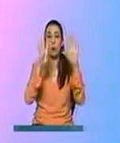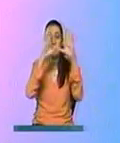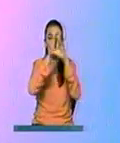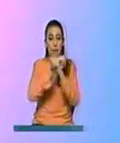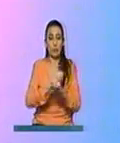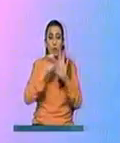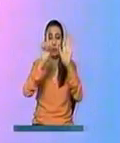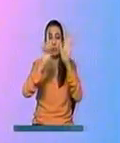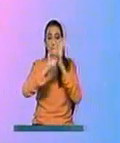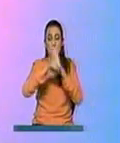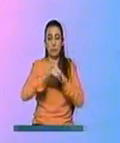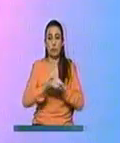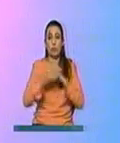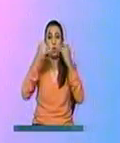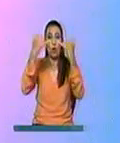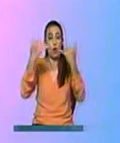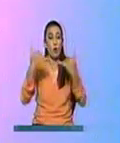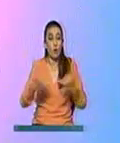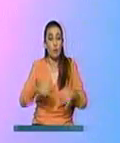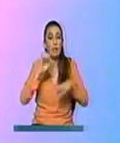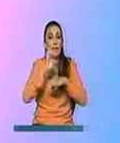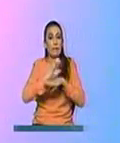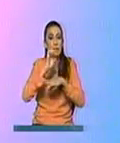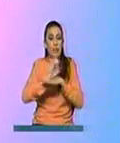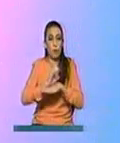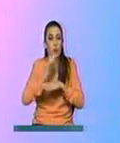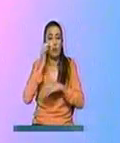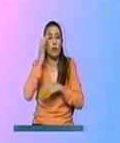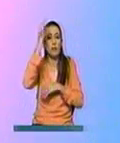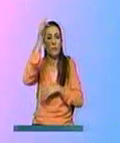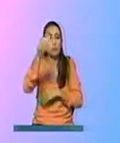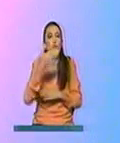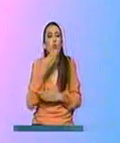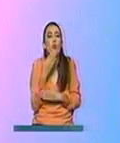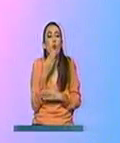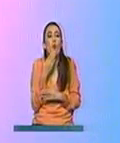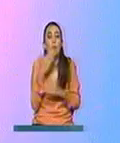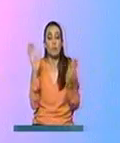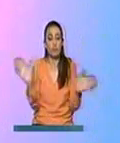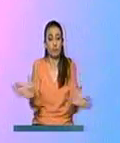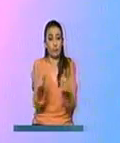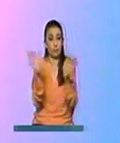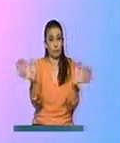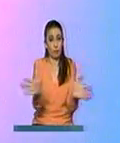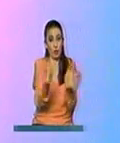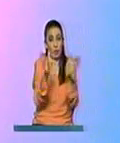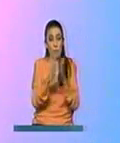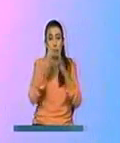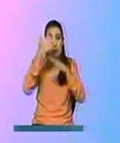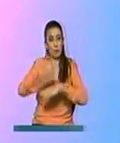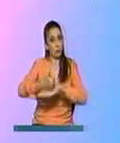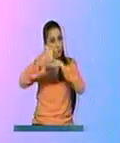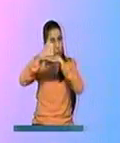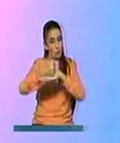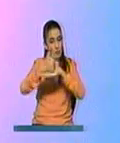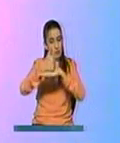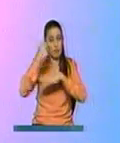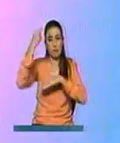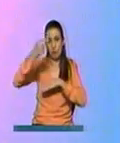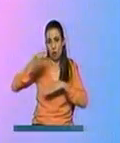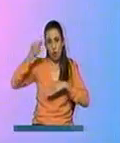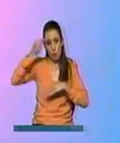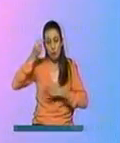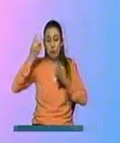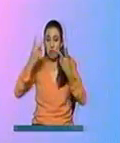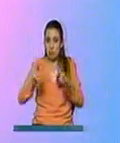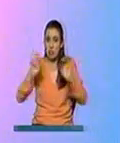Horas con 6 minutos. Hoy en Ecuador al Futuro hablamos sobre los incentivos que se están planteando por parte de las autoridades del gobierno central para poder